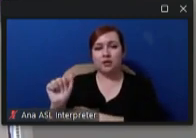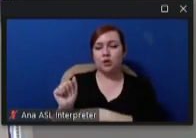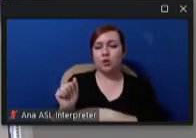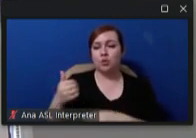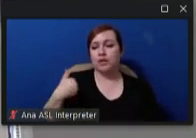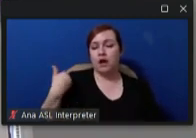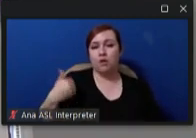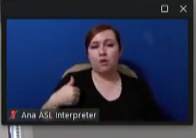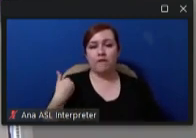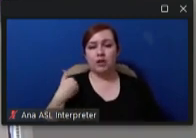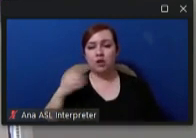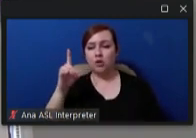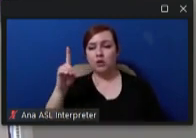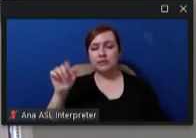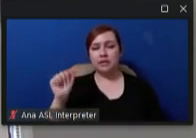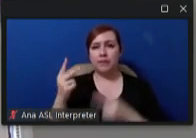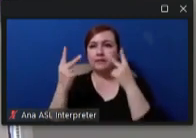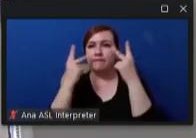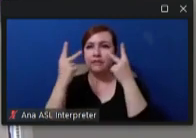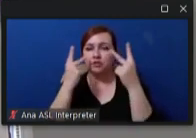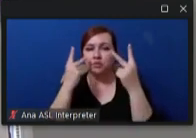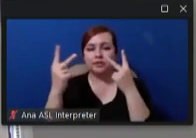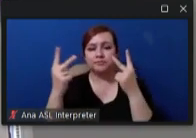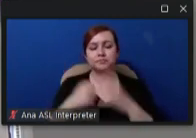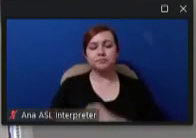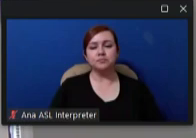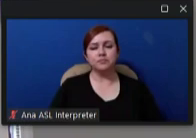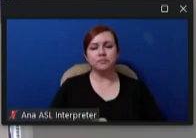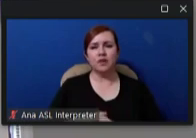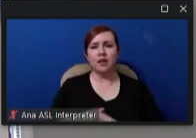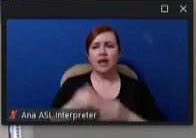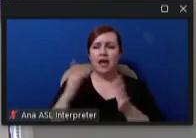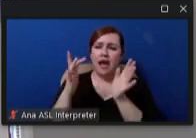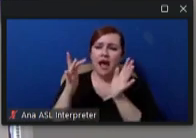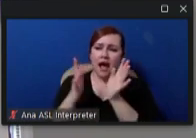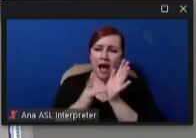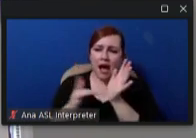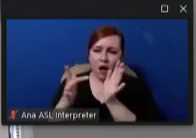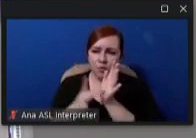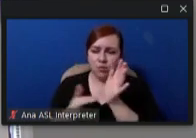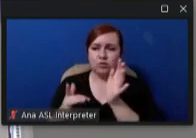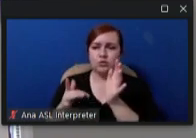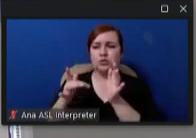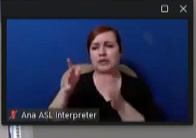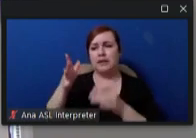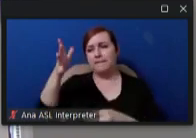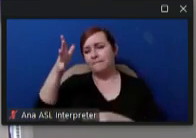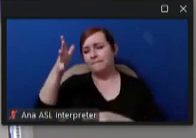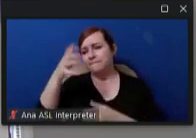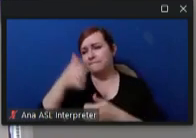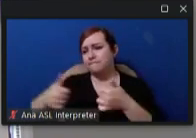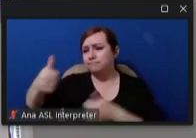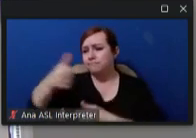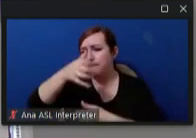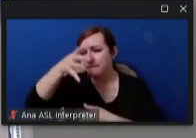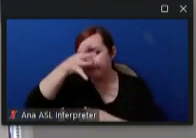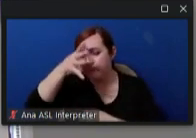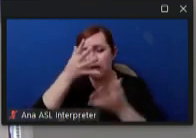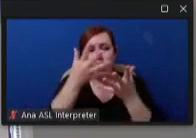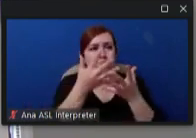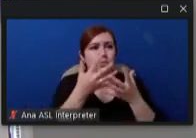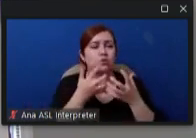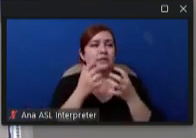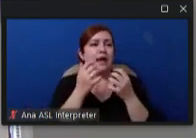refleja las barreras culturales y patriarcales que pueden vivir e impactar su búsqueda de amor y placer. Su lucha por